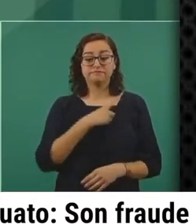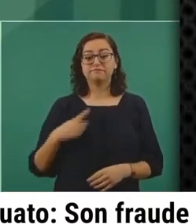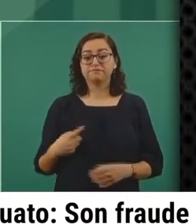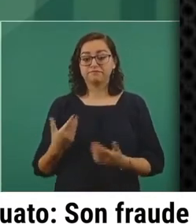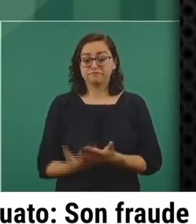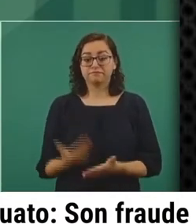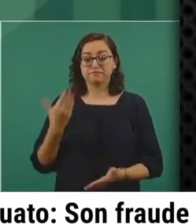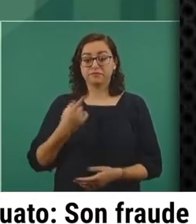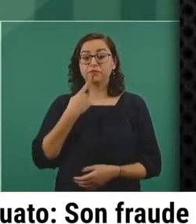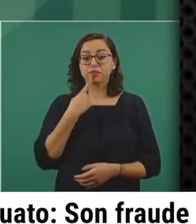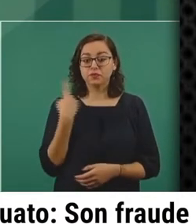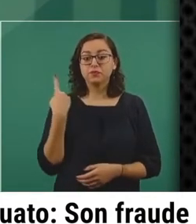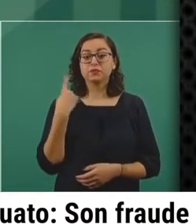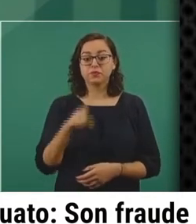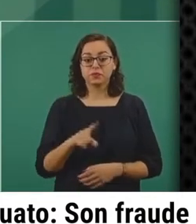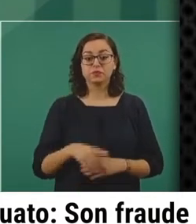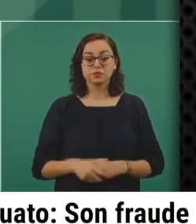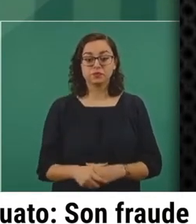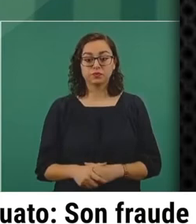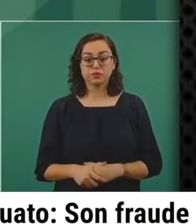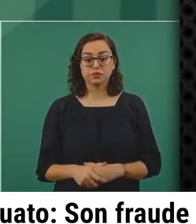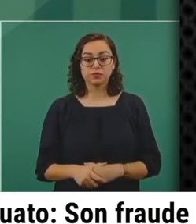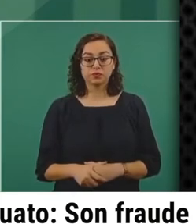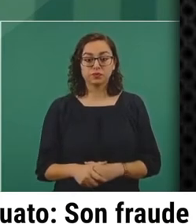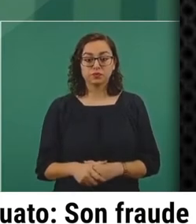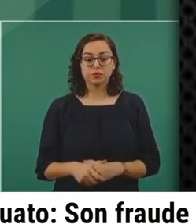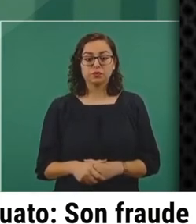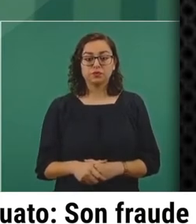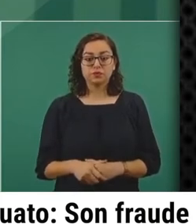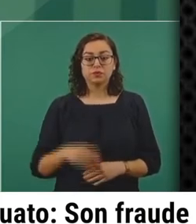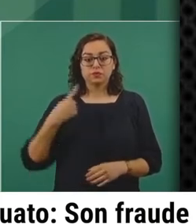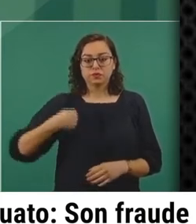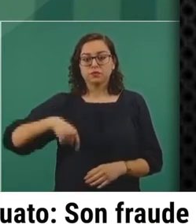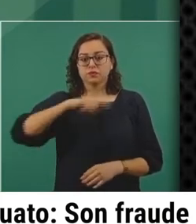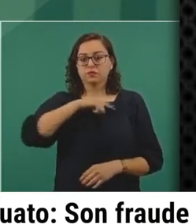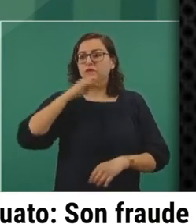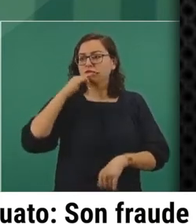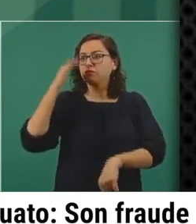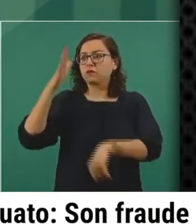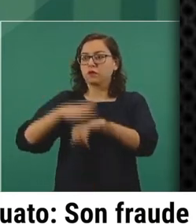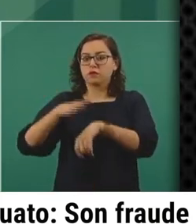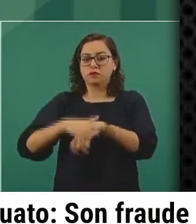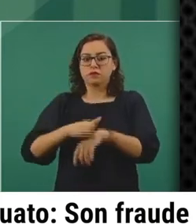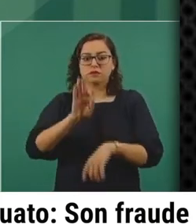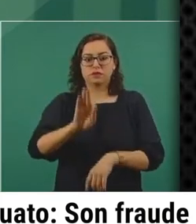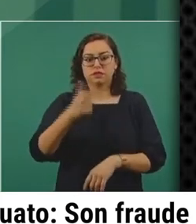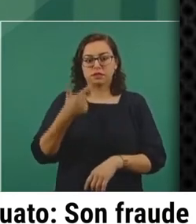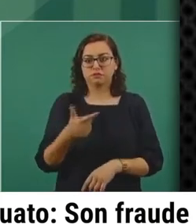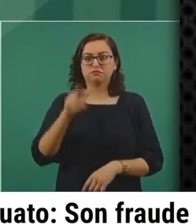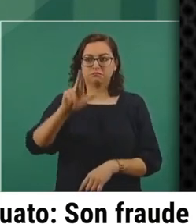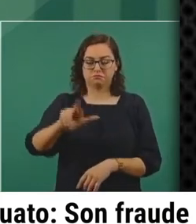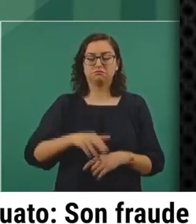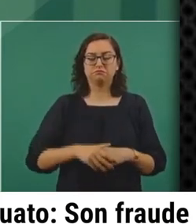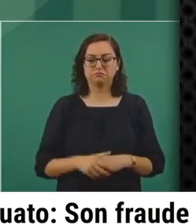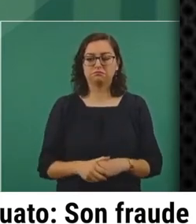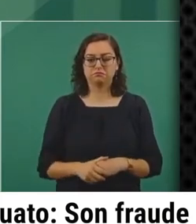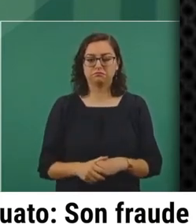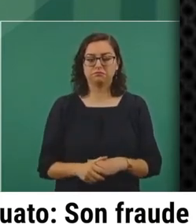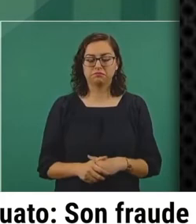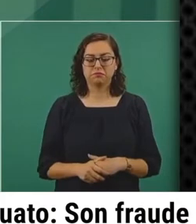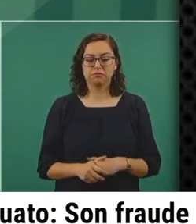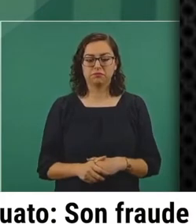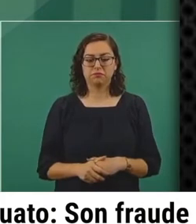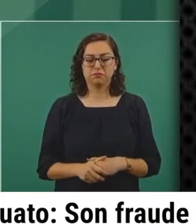la mañanera, un reportero lo abordó y le mostró los vales que desde hace un año Guanajuato comenzó a entregar como apoyo por la pandemia. El